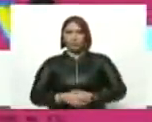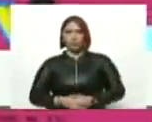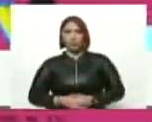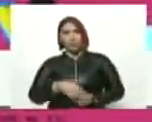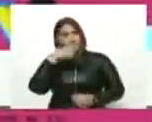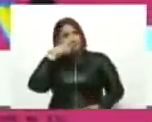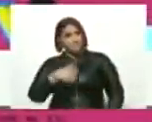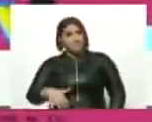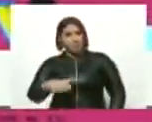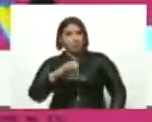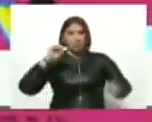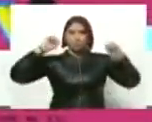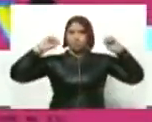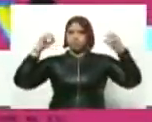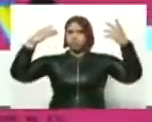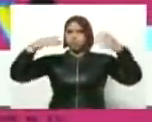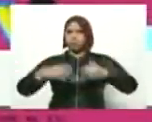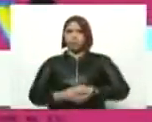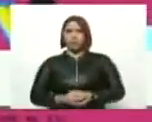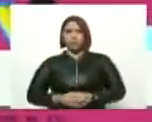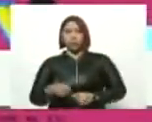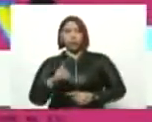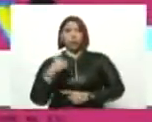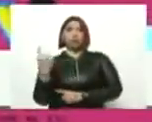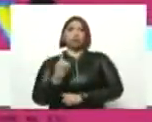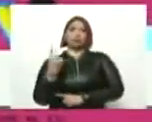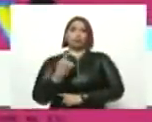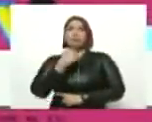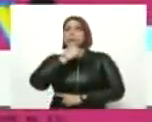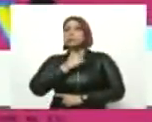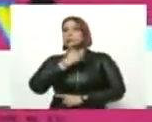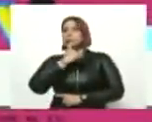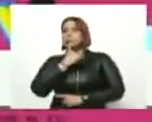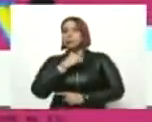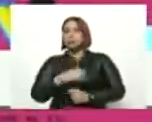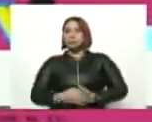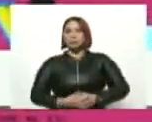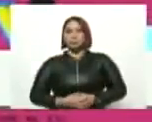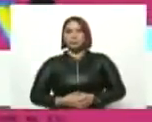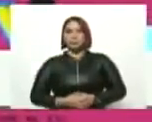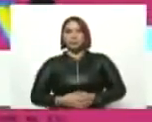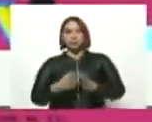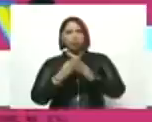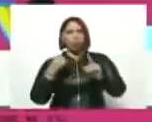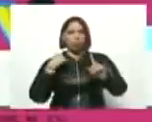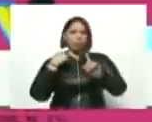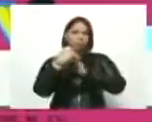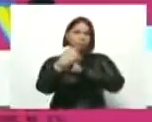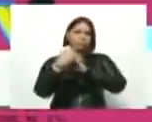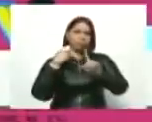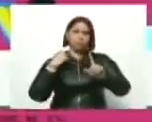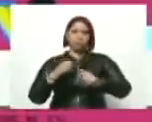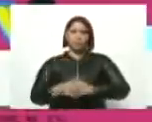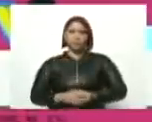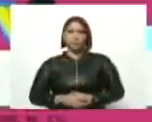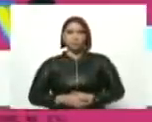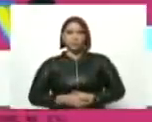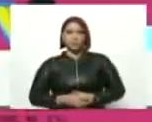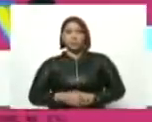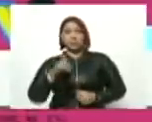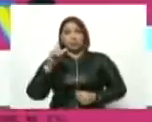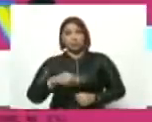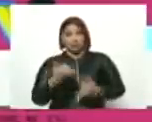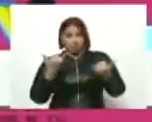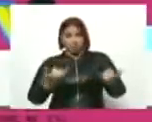pueblo glorioso, no solo ha resistido todos estos ataques, sino que ahora